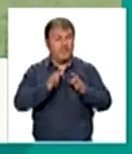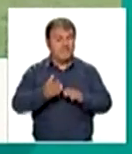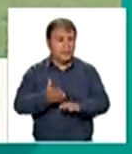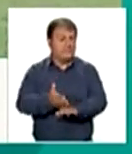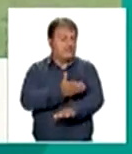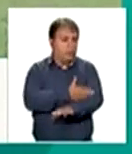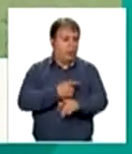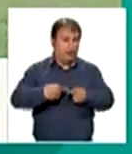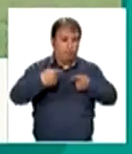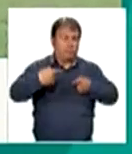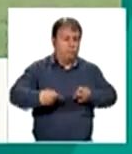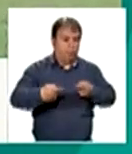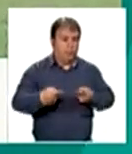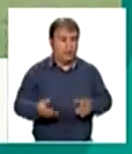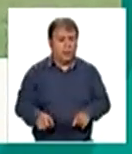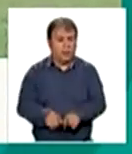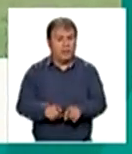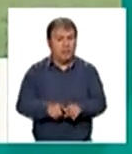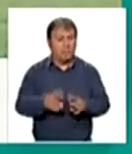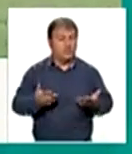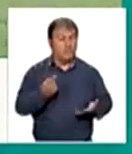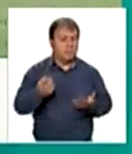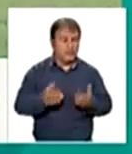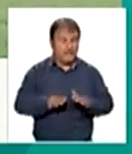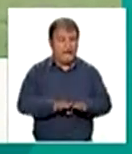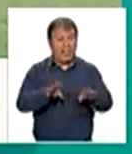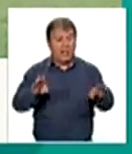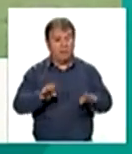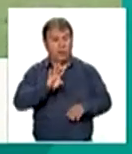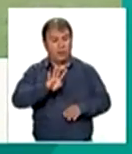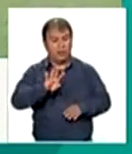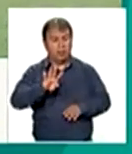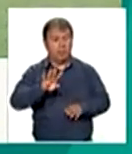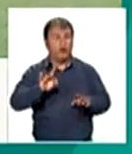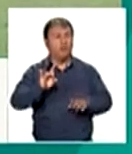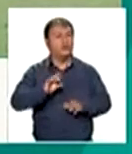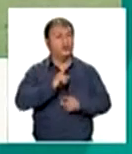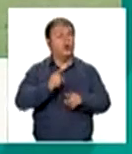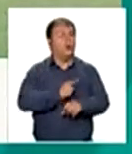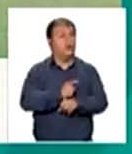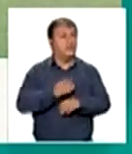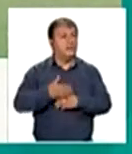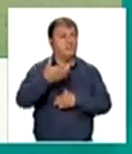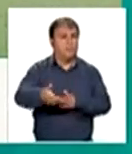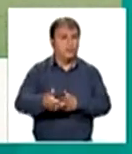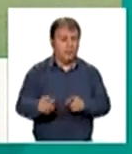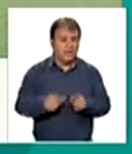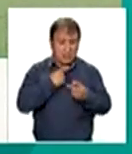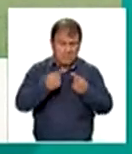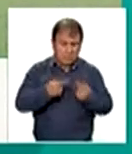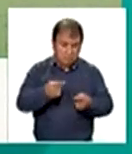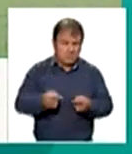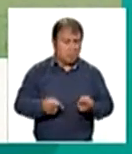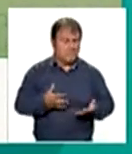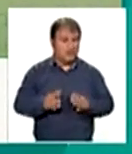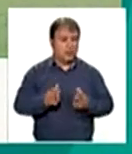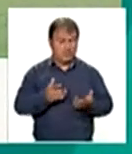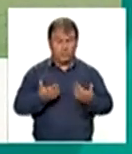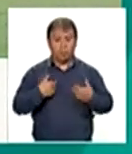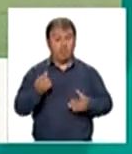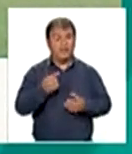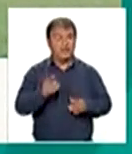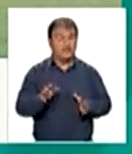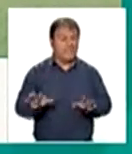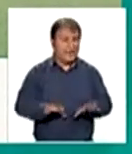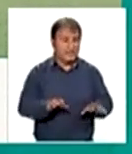haberse realizado y tan solo se abre 48 horas después, porque también se ha leído mucho en las redes que los resultados salen 48 horas después. No, esto solamente